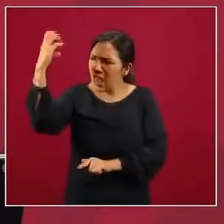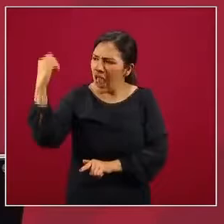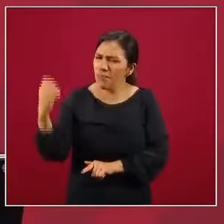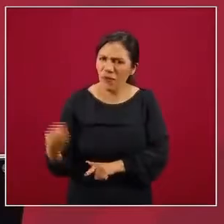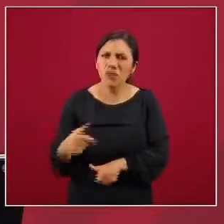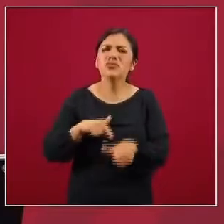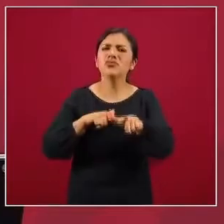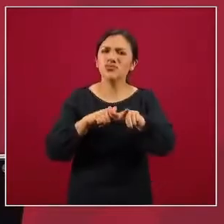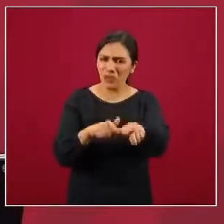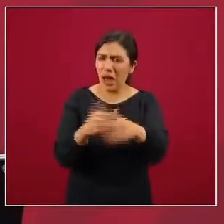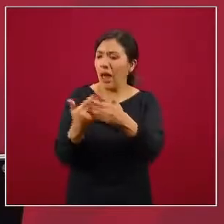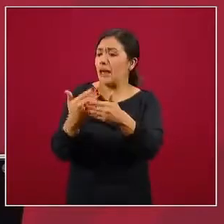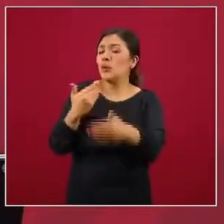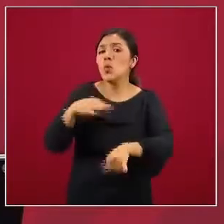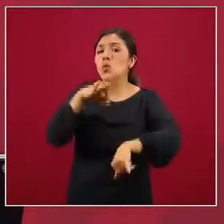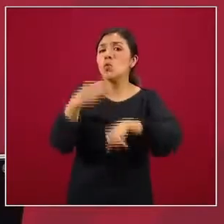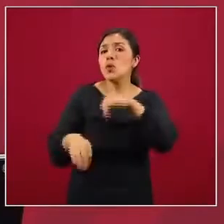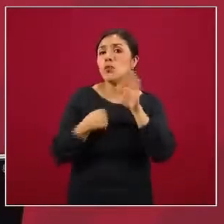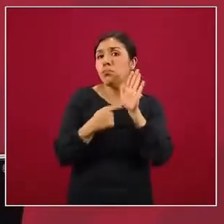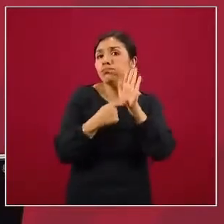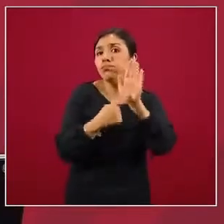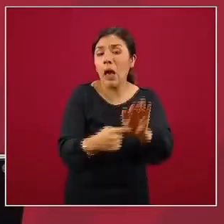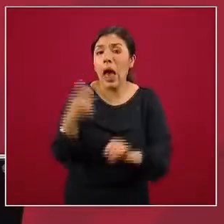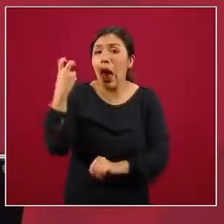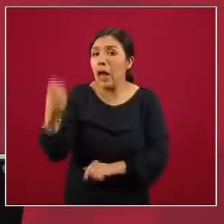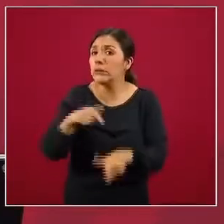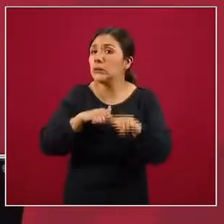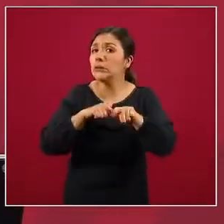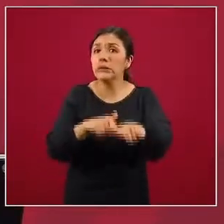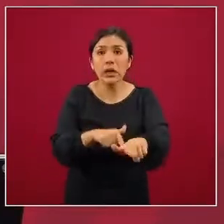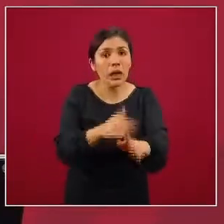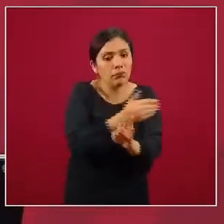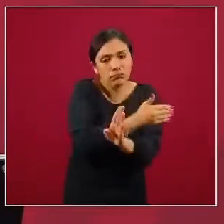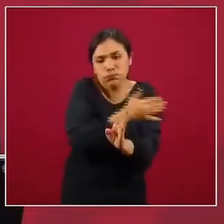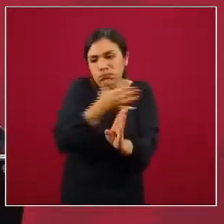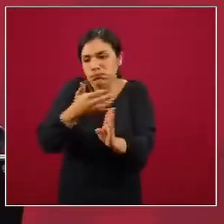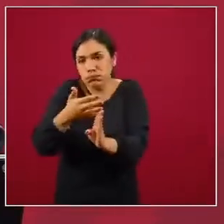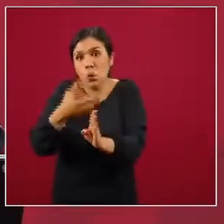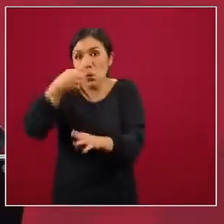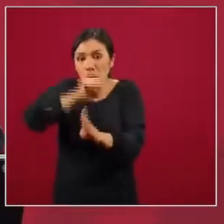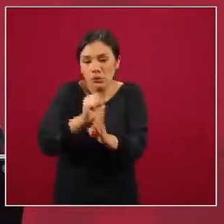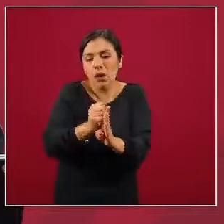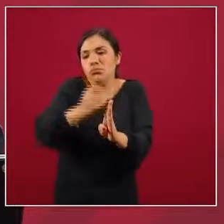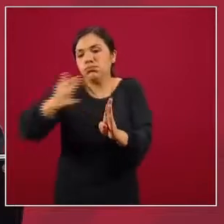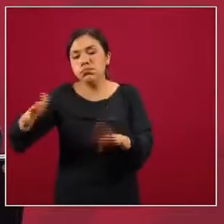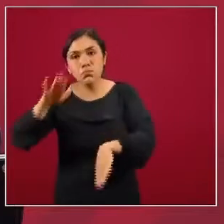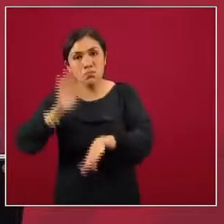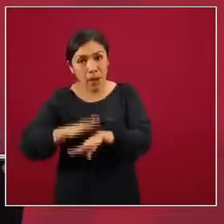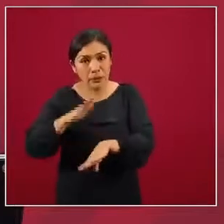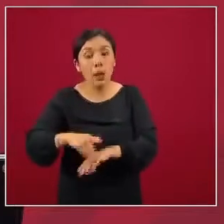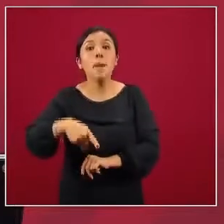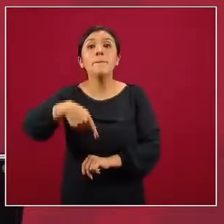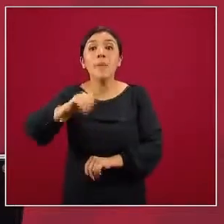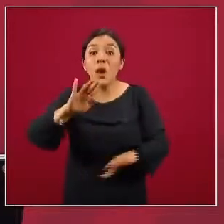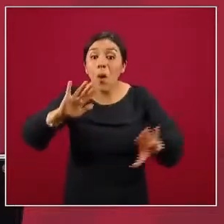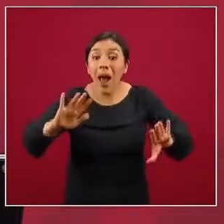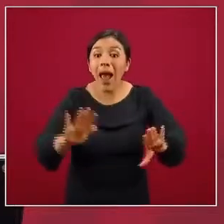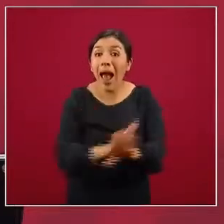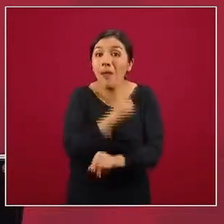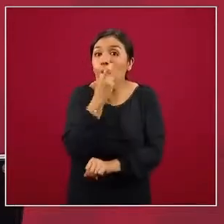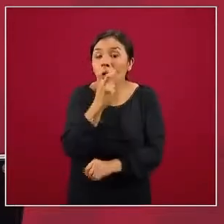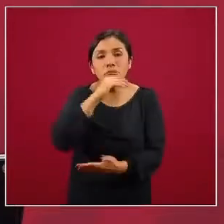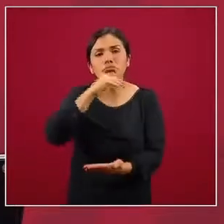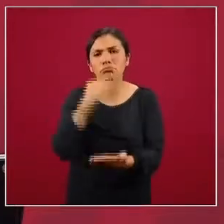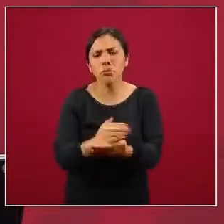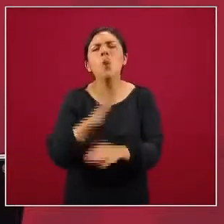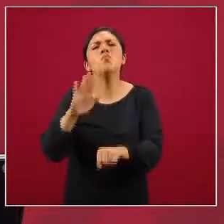semáforo más recientemente presentado aquí. Sigue vigente. Lo que se detuvo fue la actualización, y